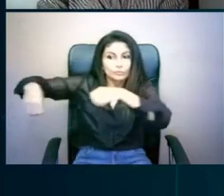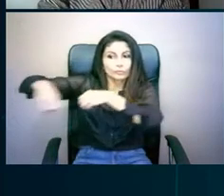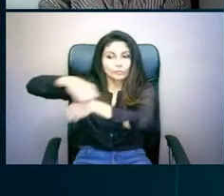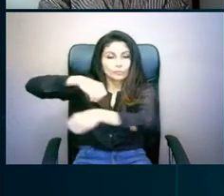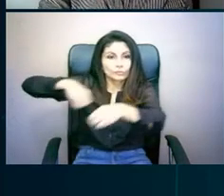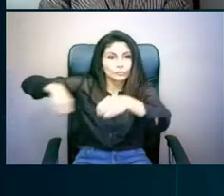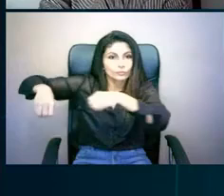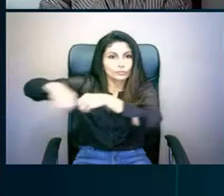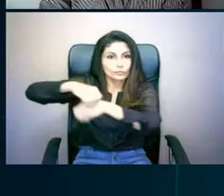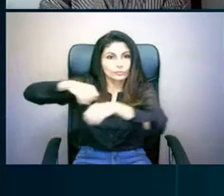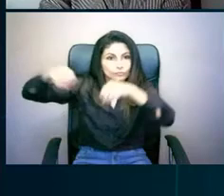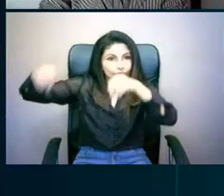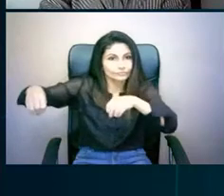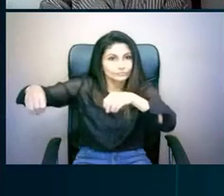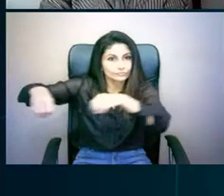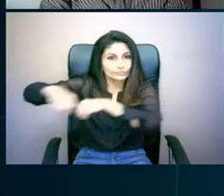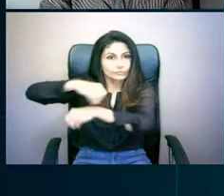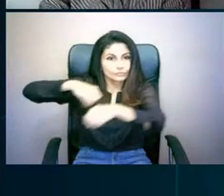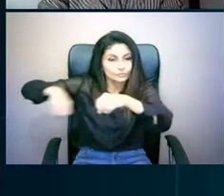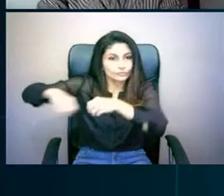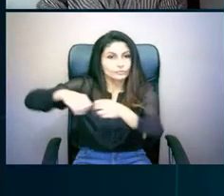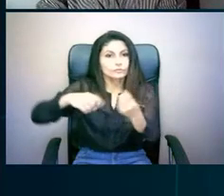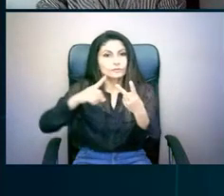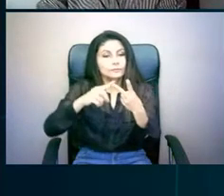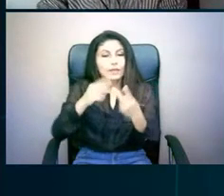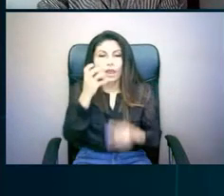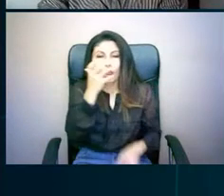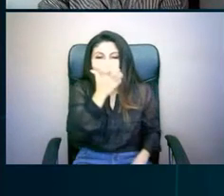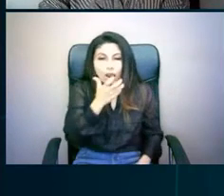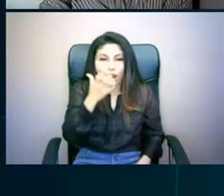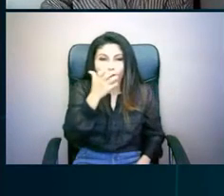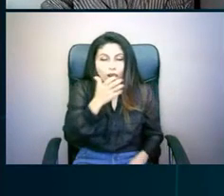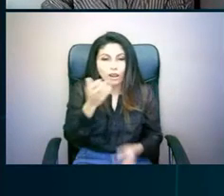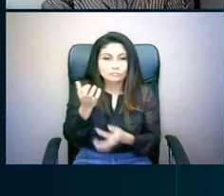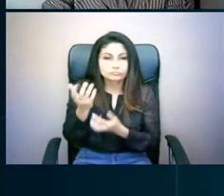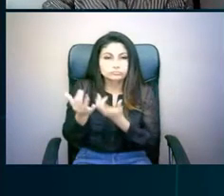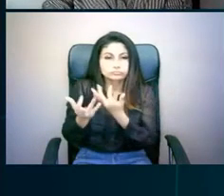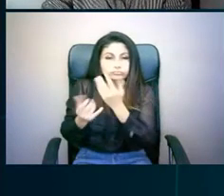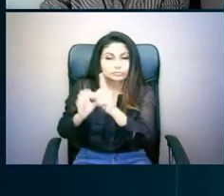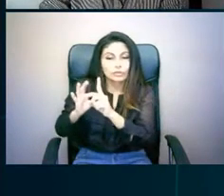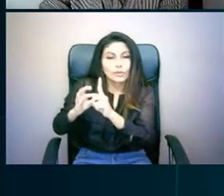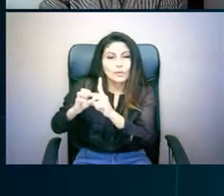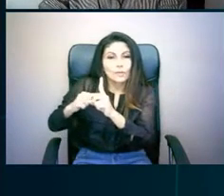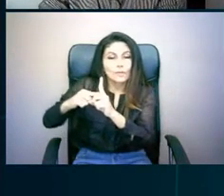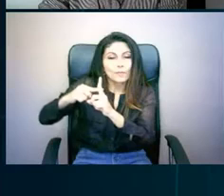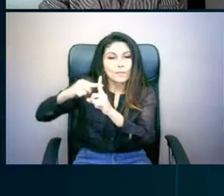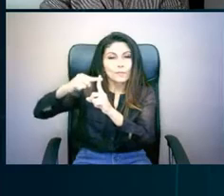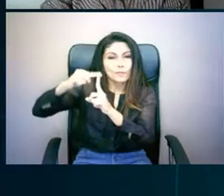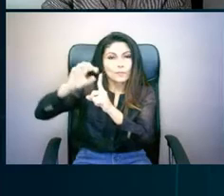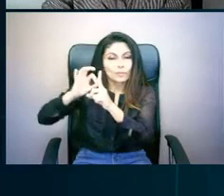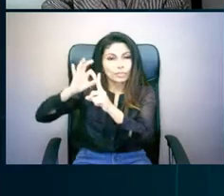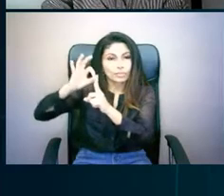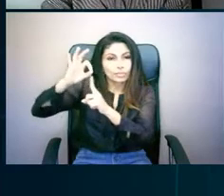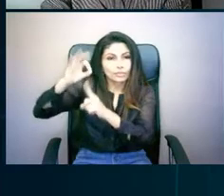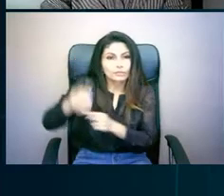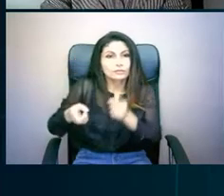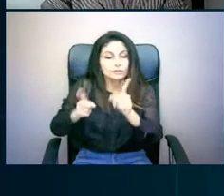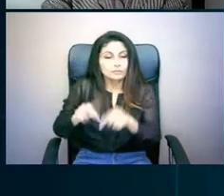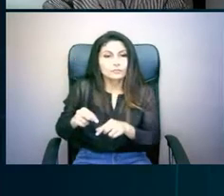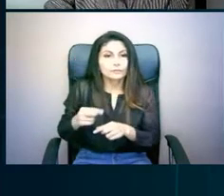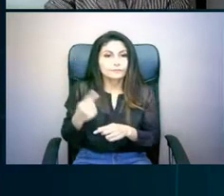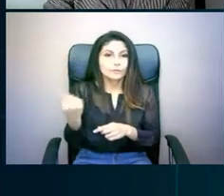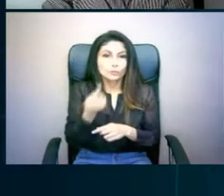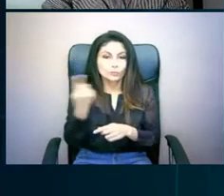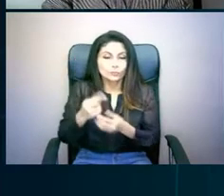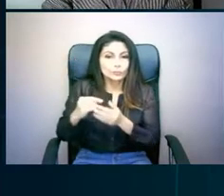pues, y el hexano. Se evaluó el calentamiento porque hay una diferencia de puntos de ebullición, se evaluó la rotoevaporación